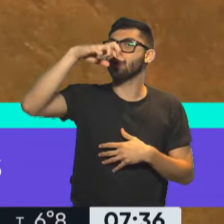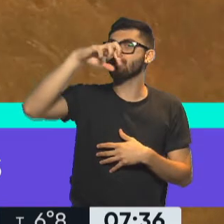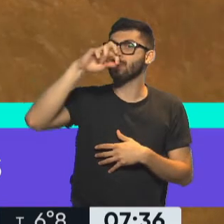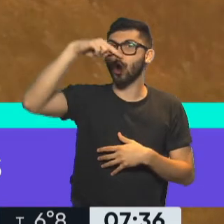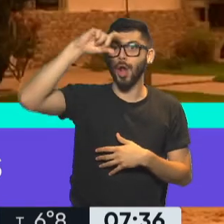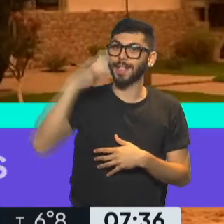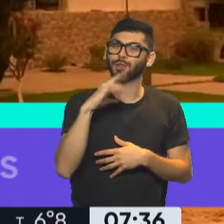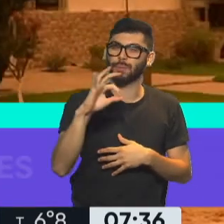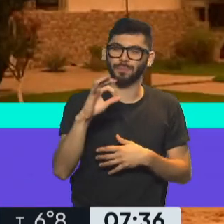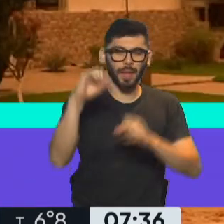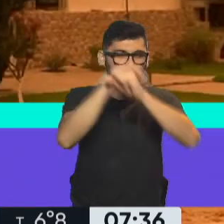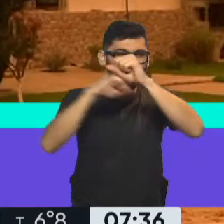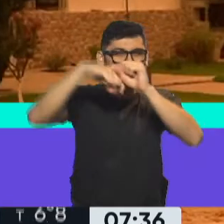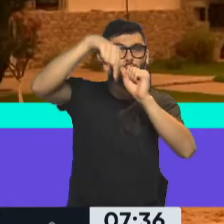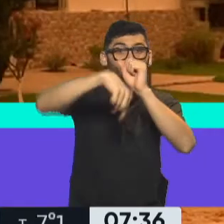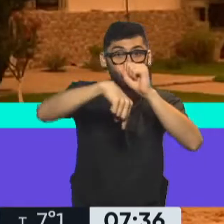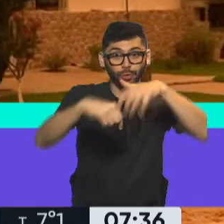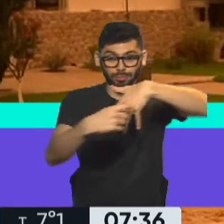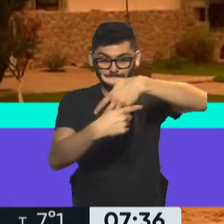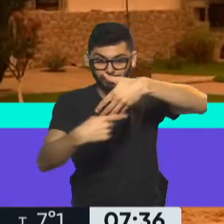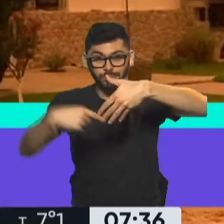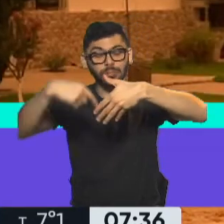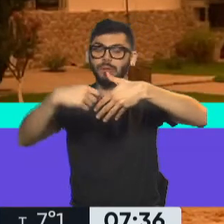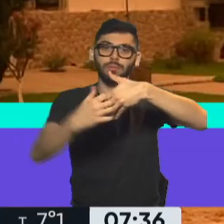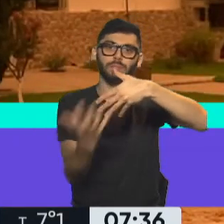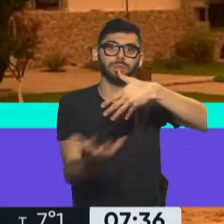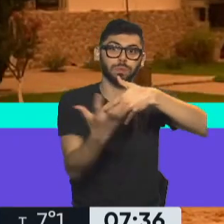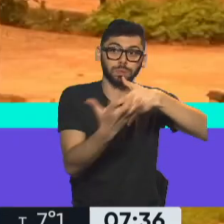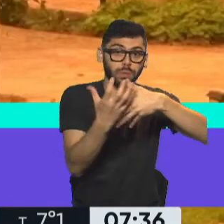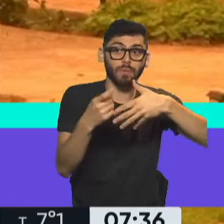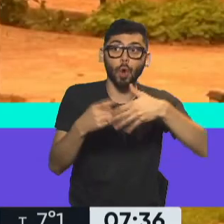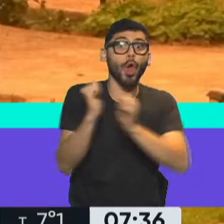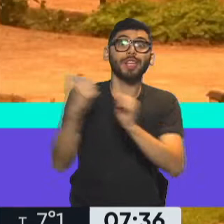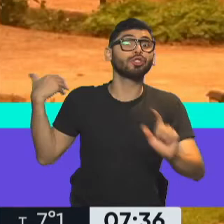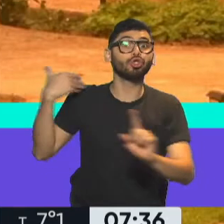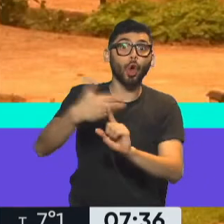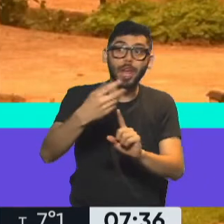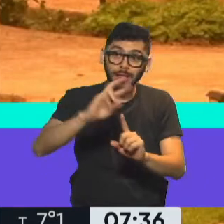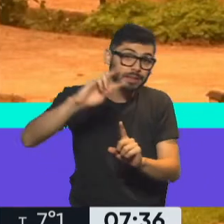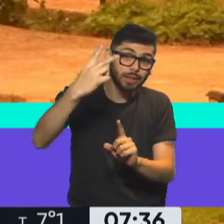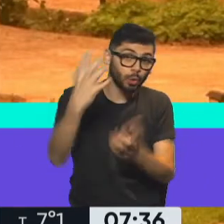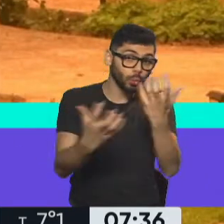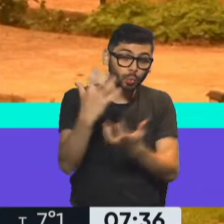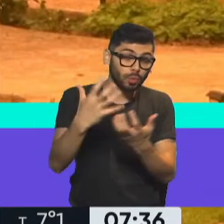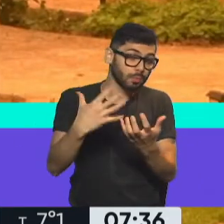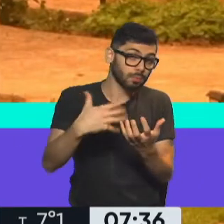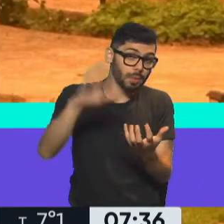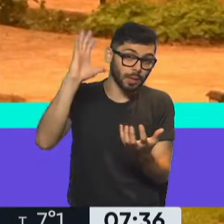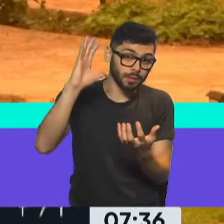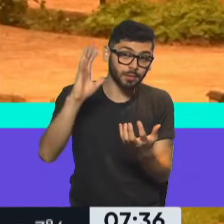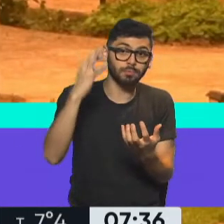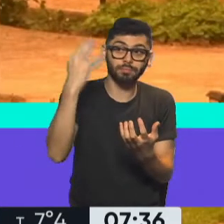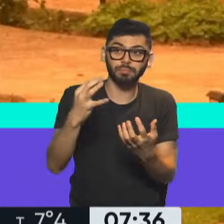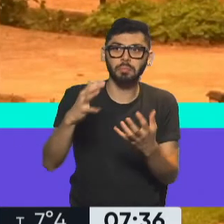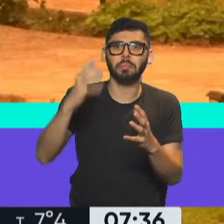su parte, California está sufriendo el segundo peor incendio de su historia y ya arrasó un área más grande que